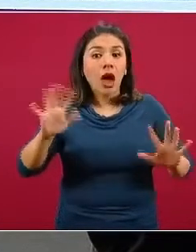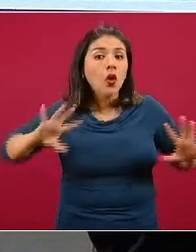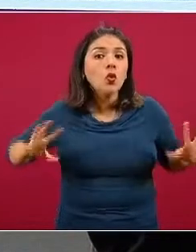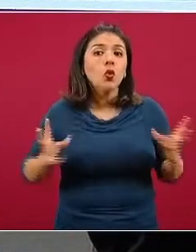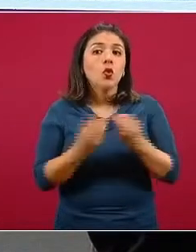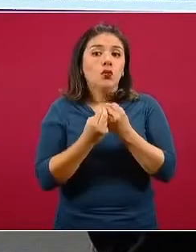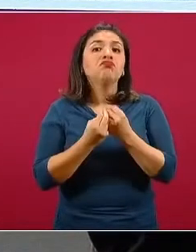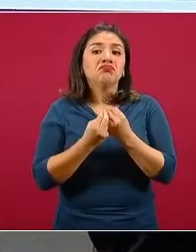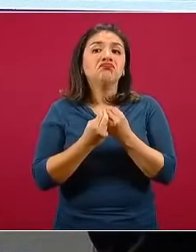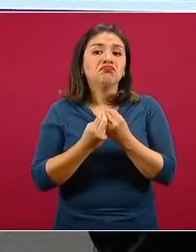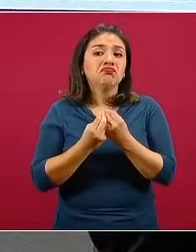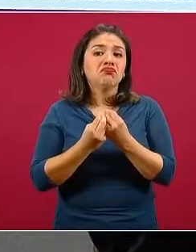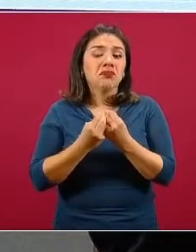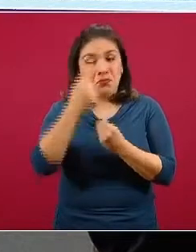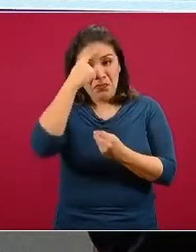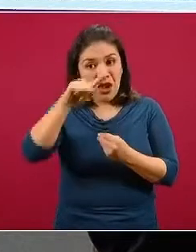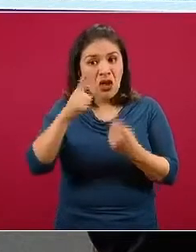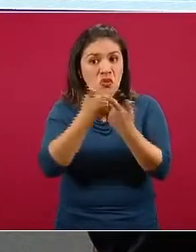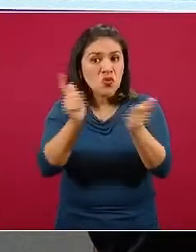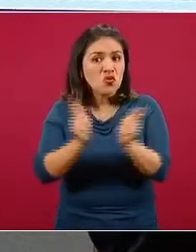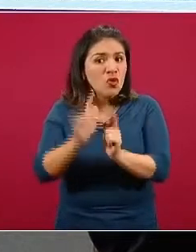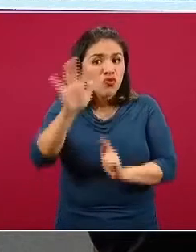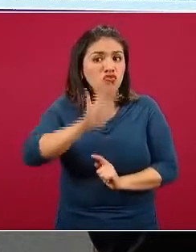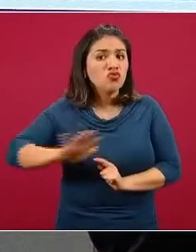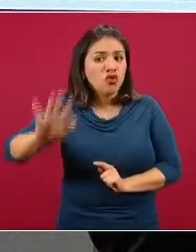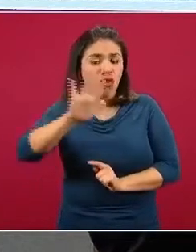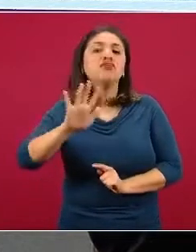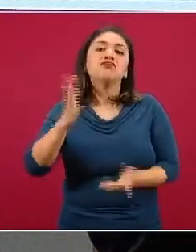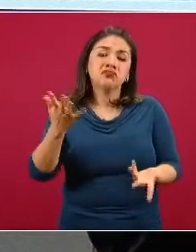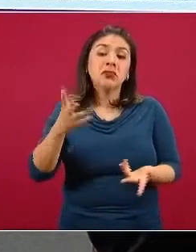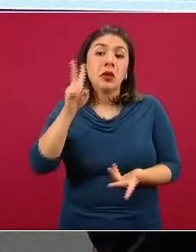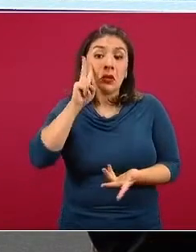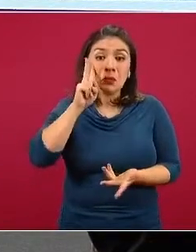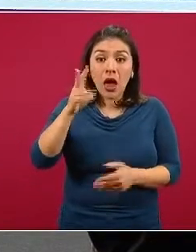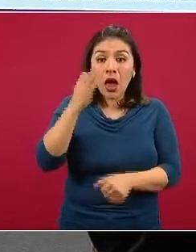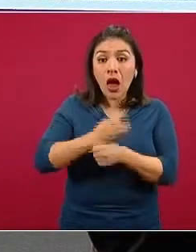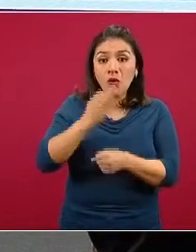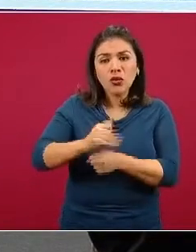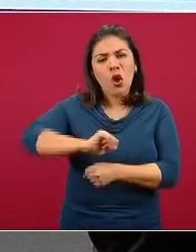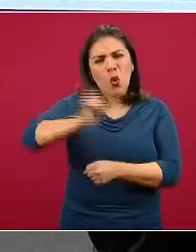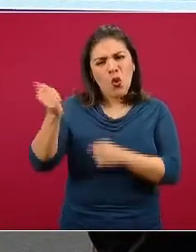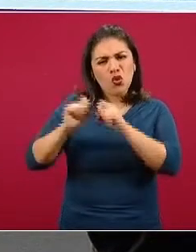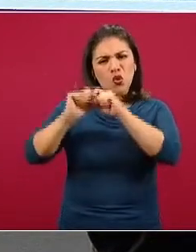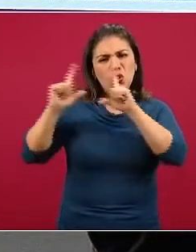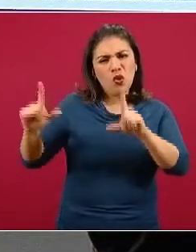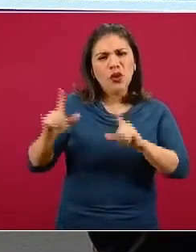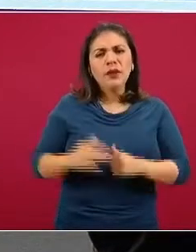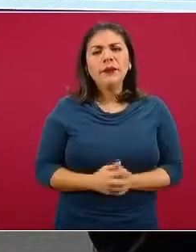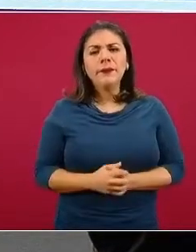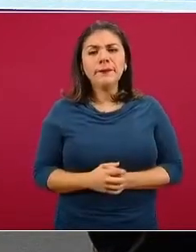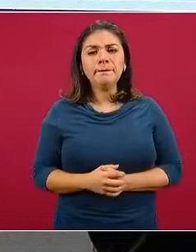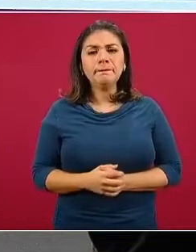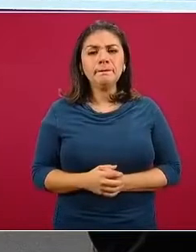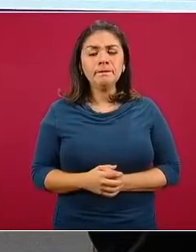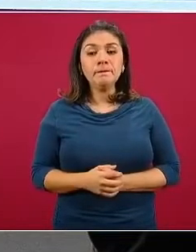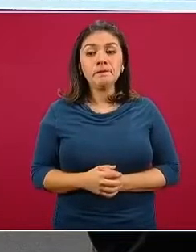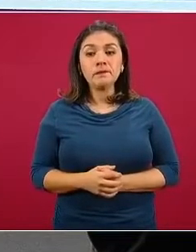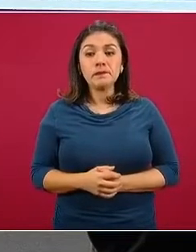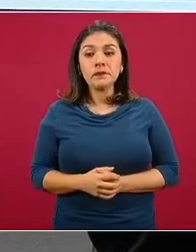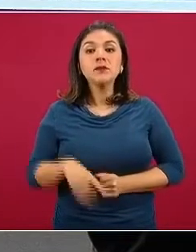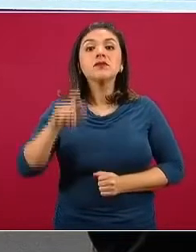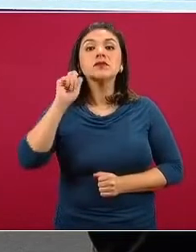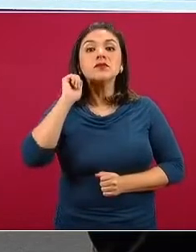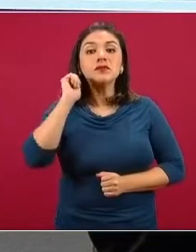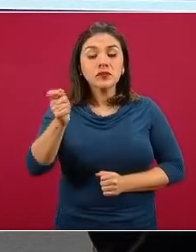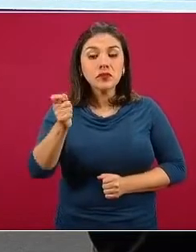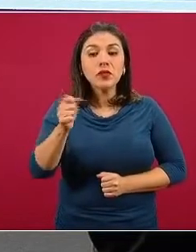general en lo que se refiere a todos los grupos y para el nivel nacional. Y si vemos en la siguiente diapositiva, precisamente están